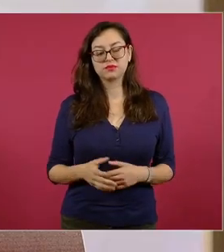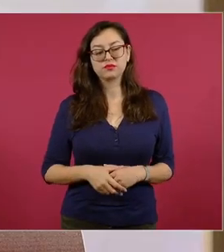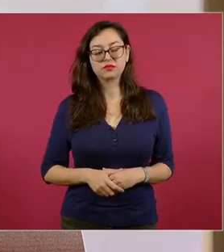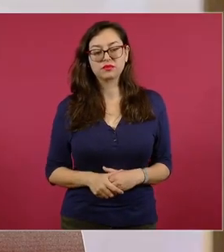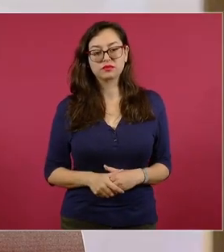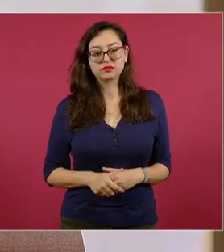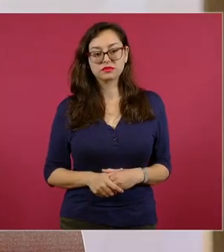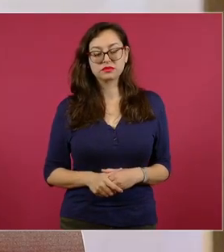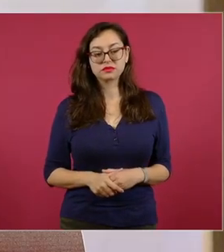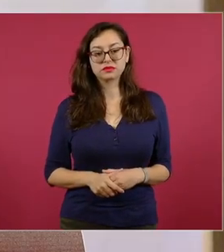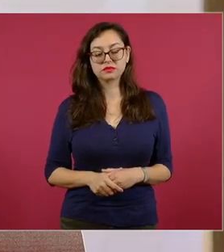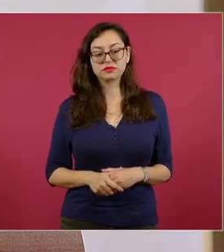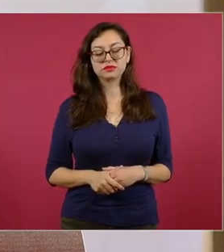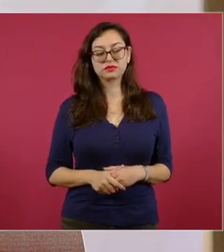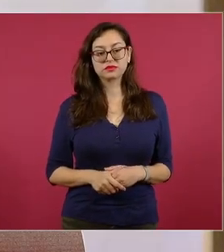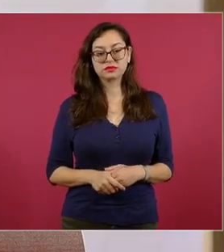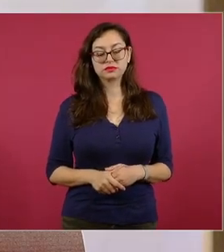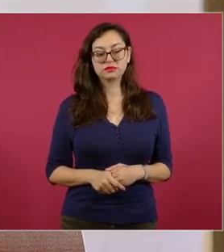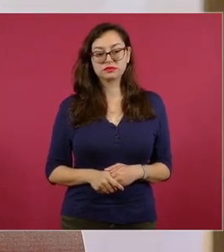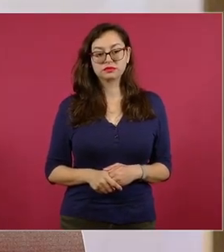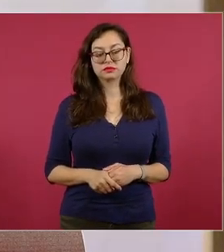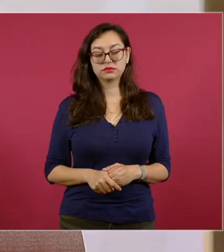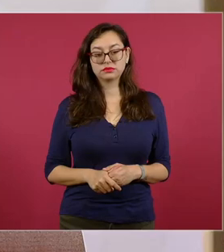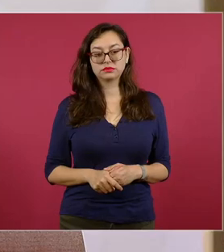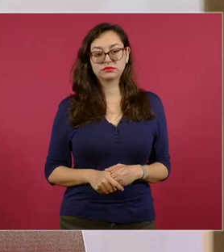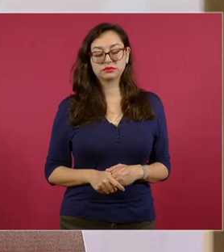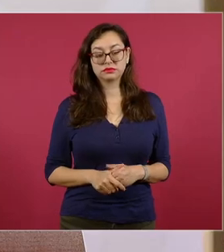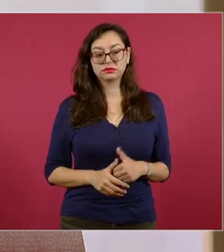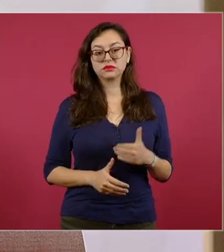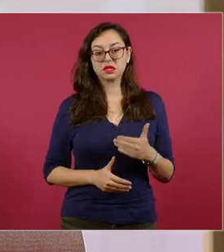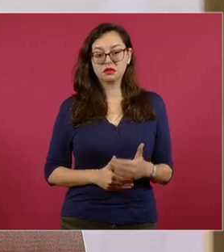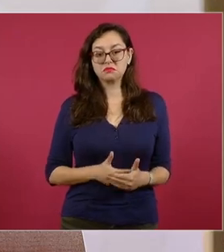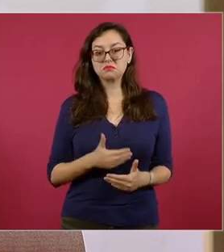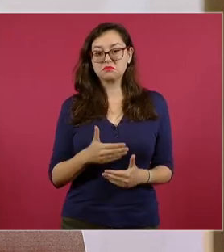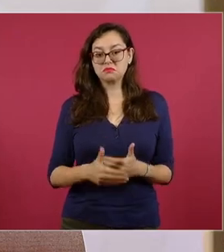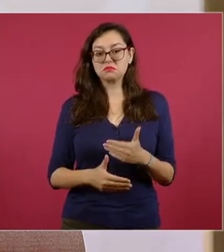Y cada vez va a ser más y más.